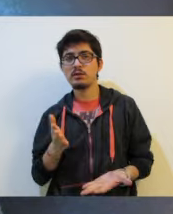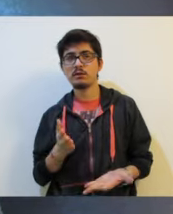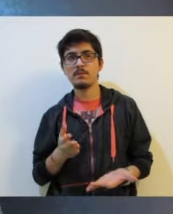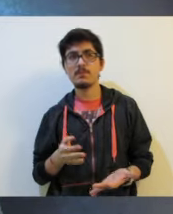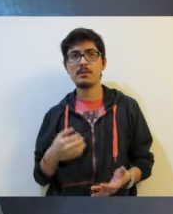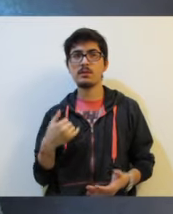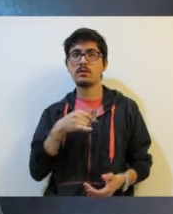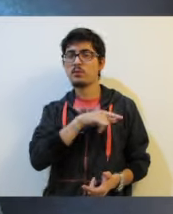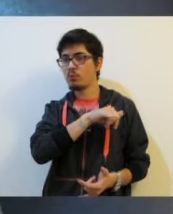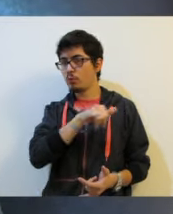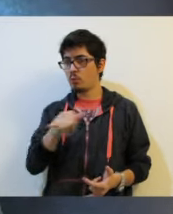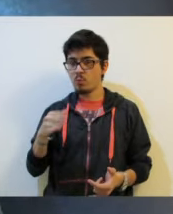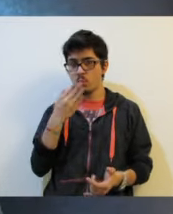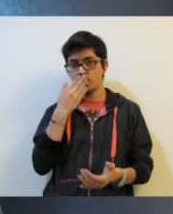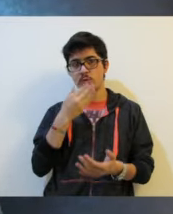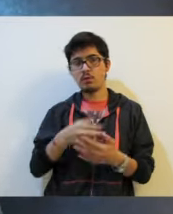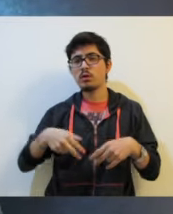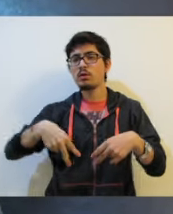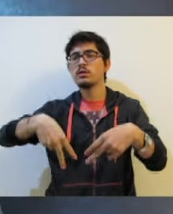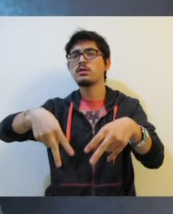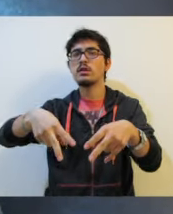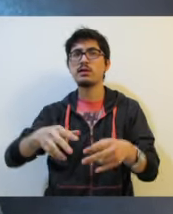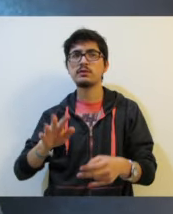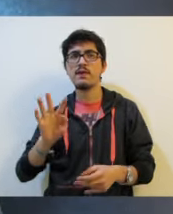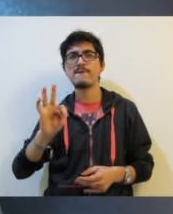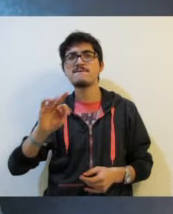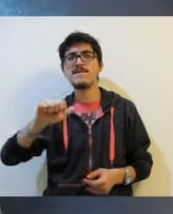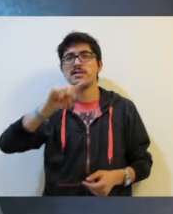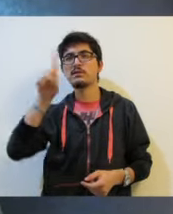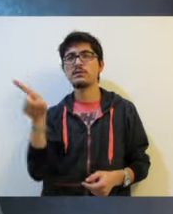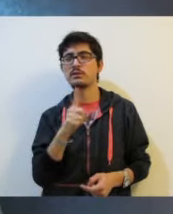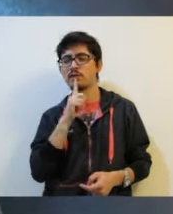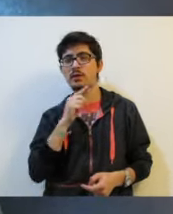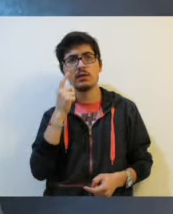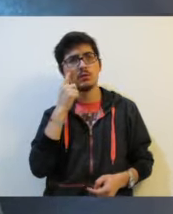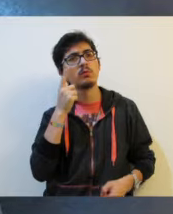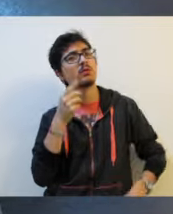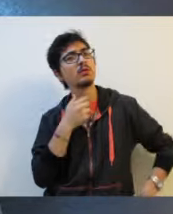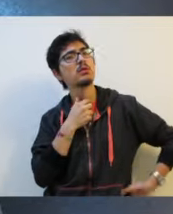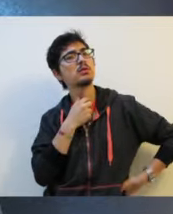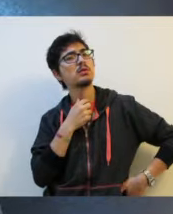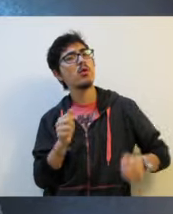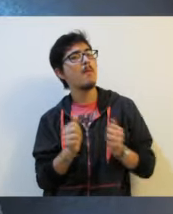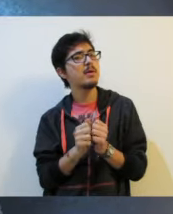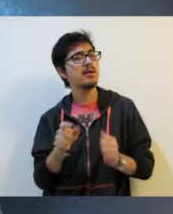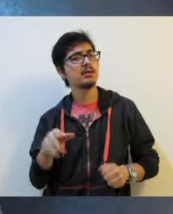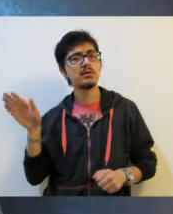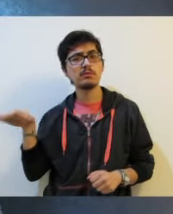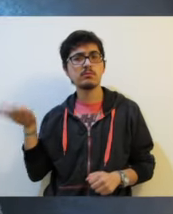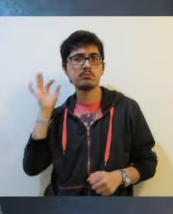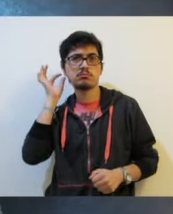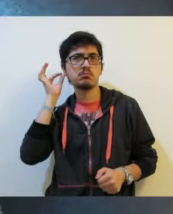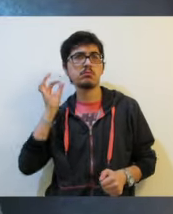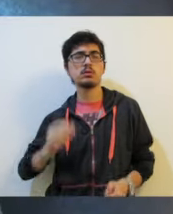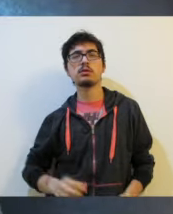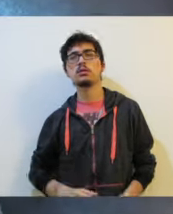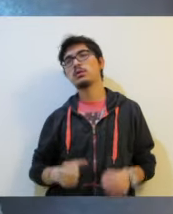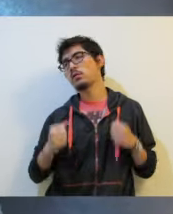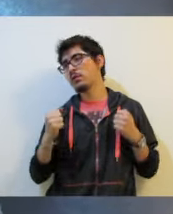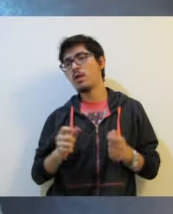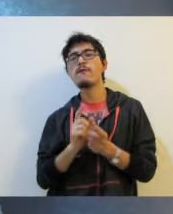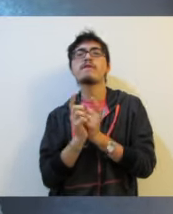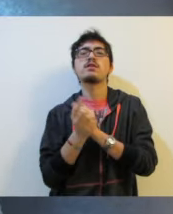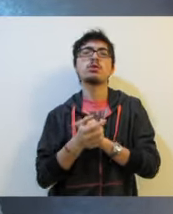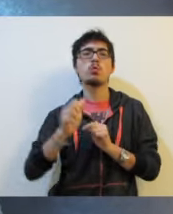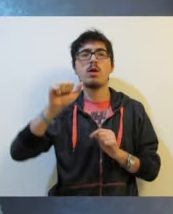está empecinado en volverse su escudero. Entonces, Dunk, de mala gana, lo acepta, hasta que descubre de que este muchachito que lo